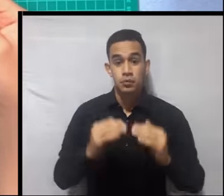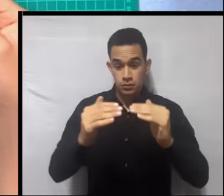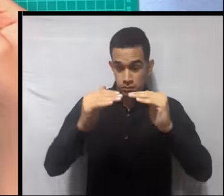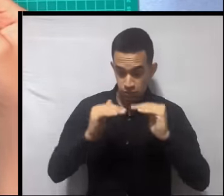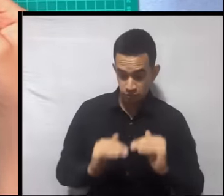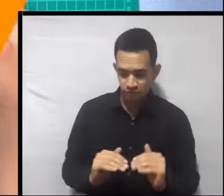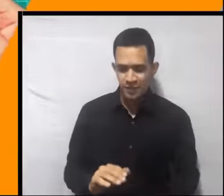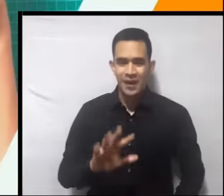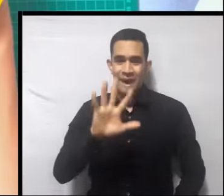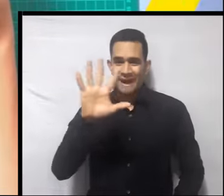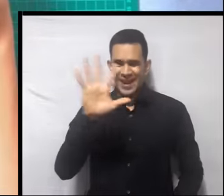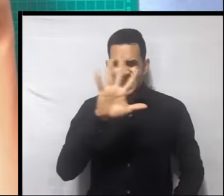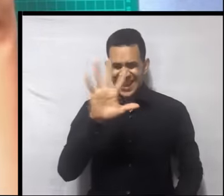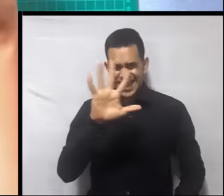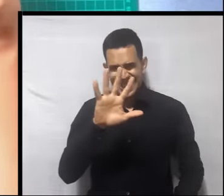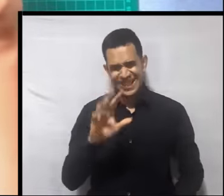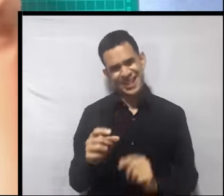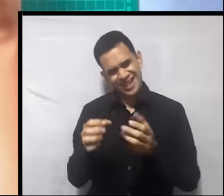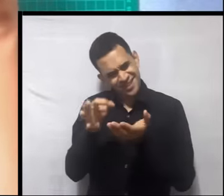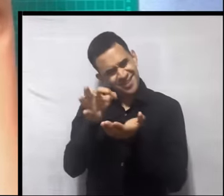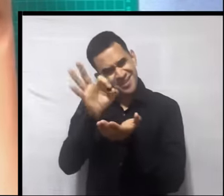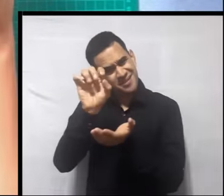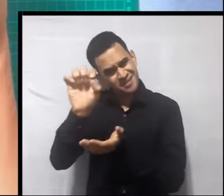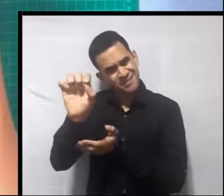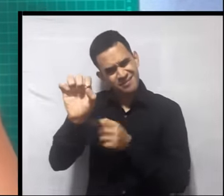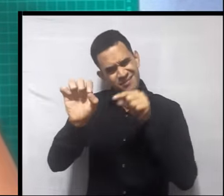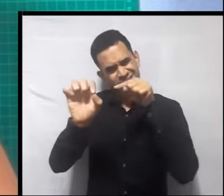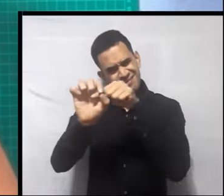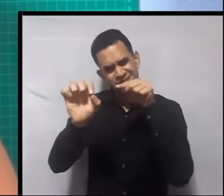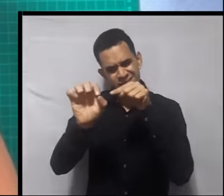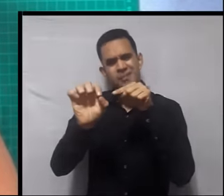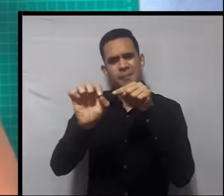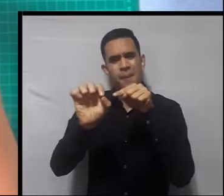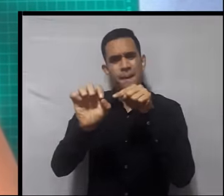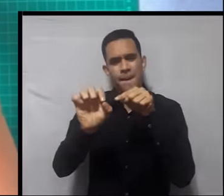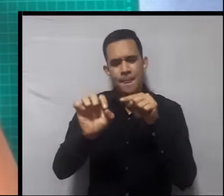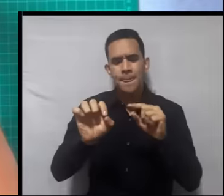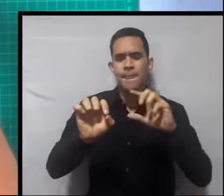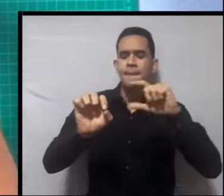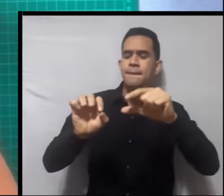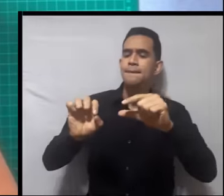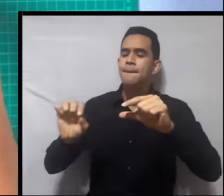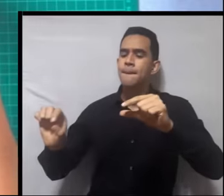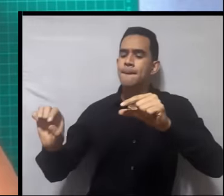Luego, el quinto tapón con agujero se debe enroscar en la hélice.